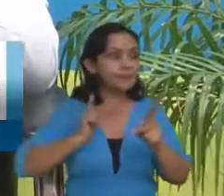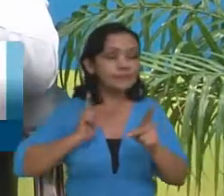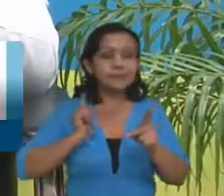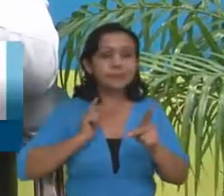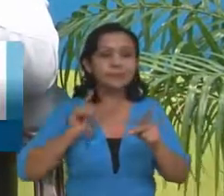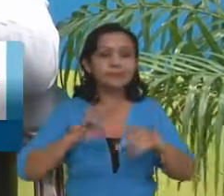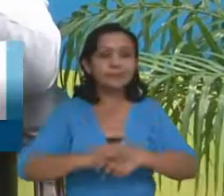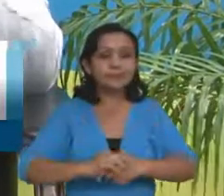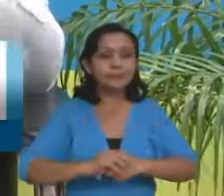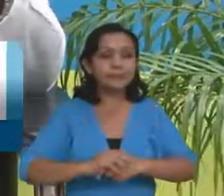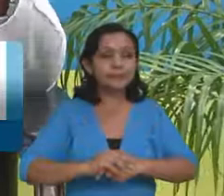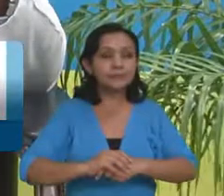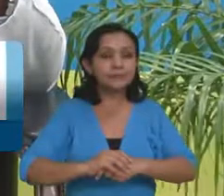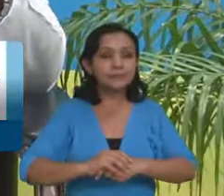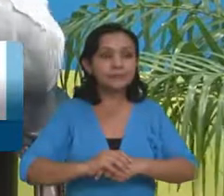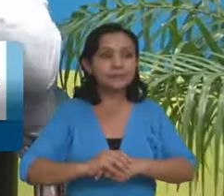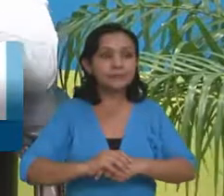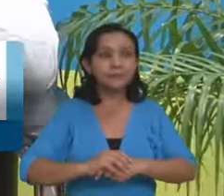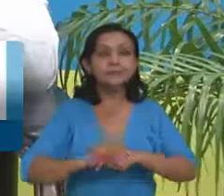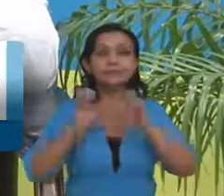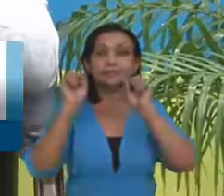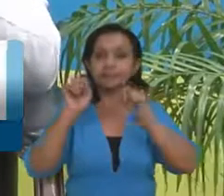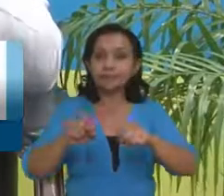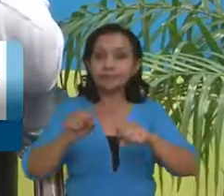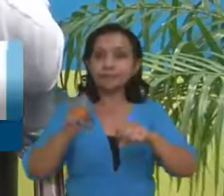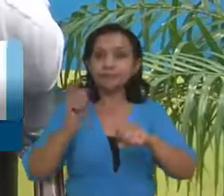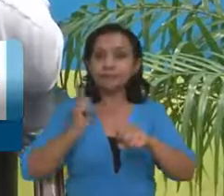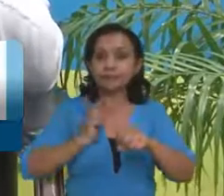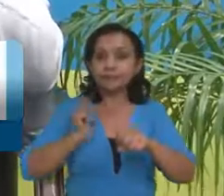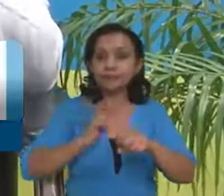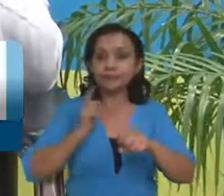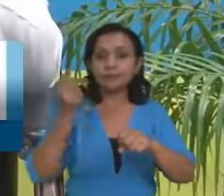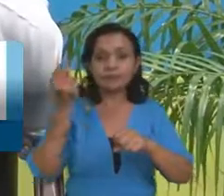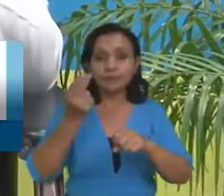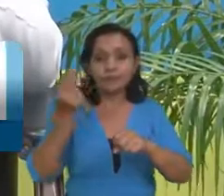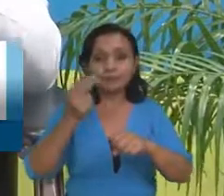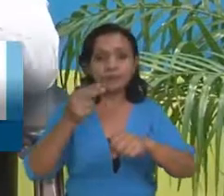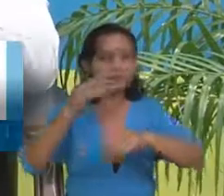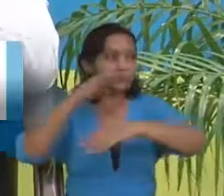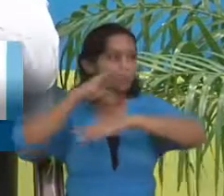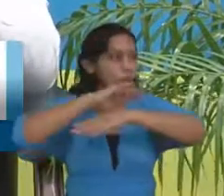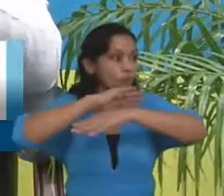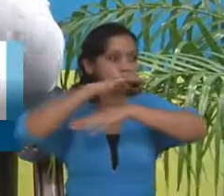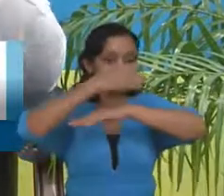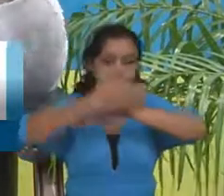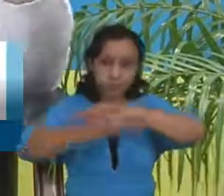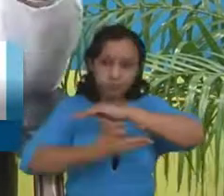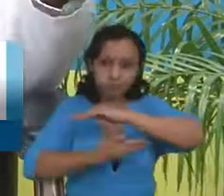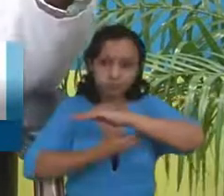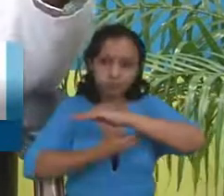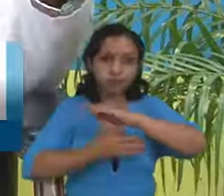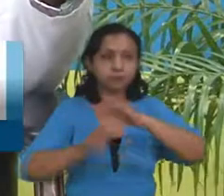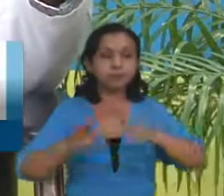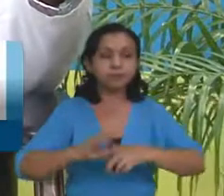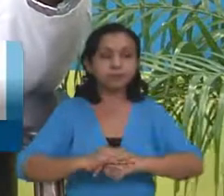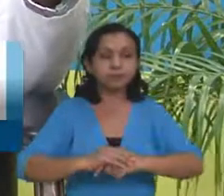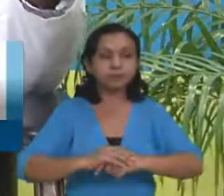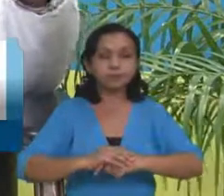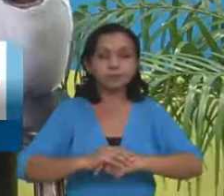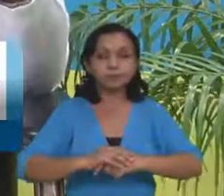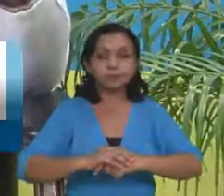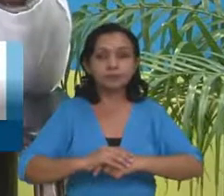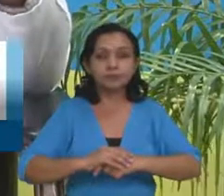y puede ser que tengamos que utilizar yeso, puede ser que tengamos que